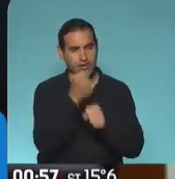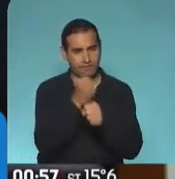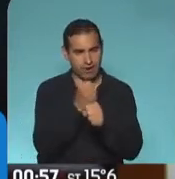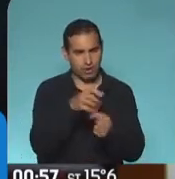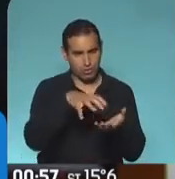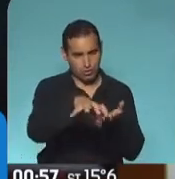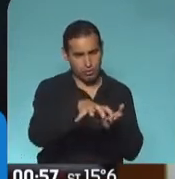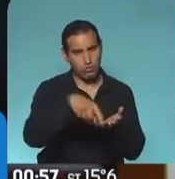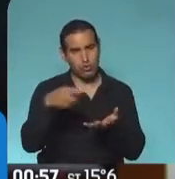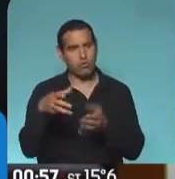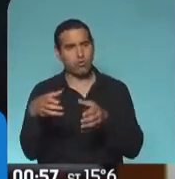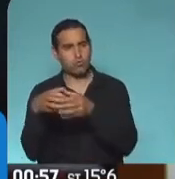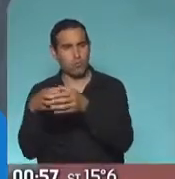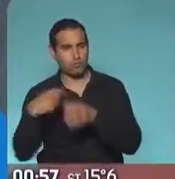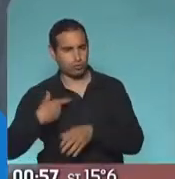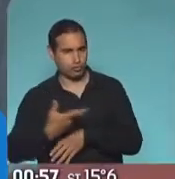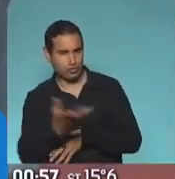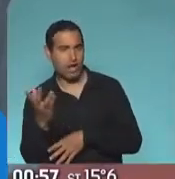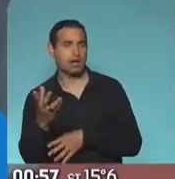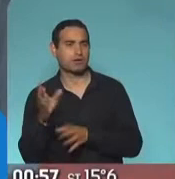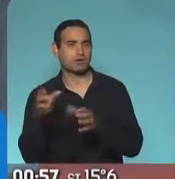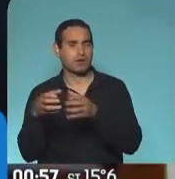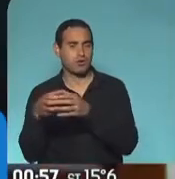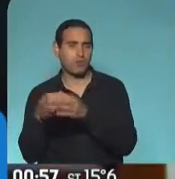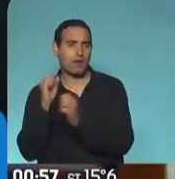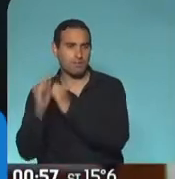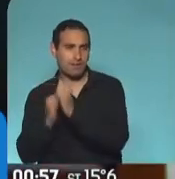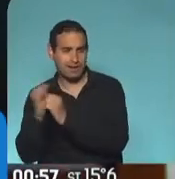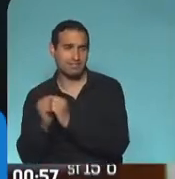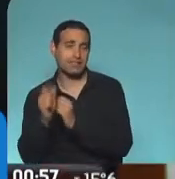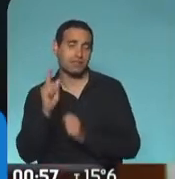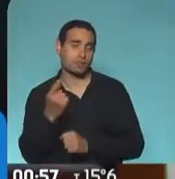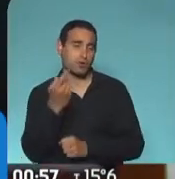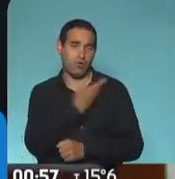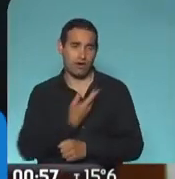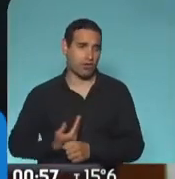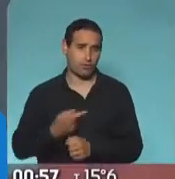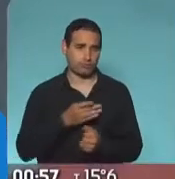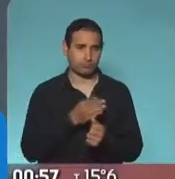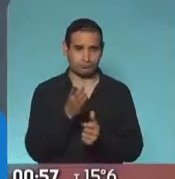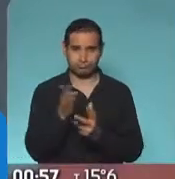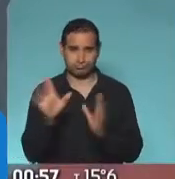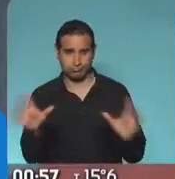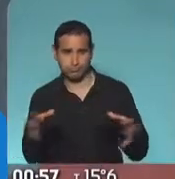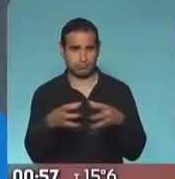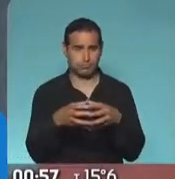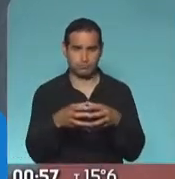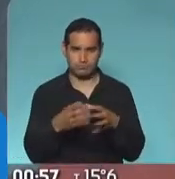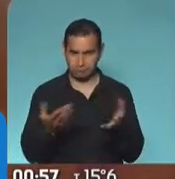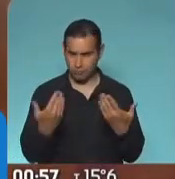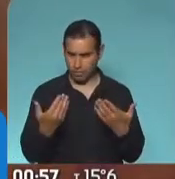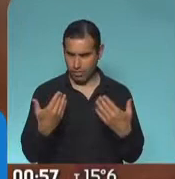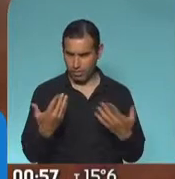movimientos sociales sector del capital sector empresario y también los gobernadores posible eso a ver